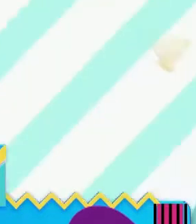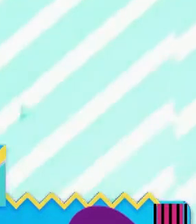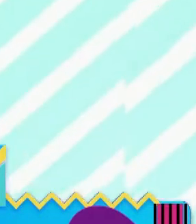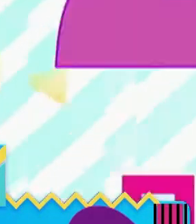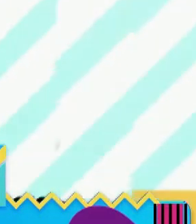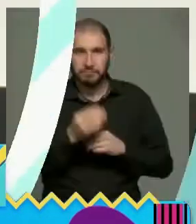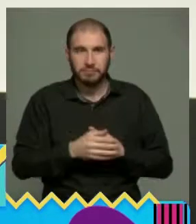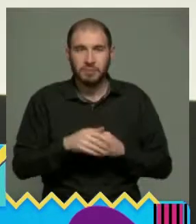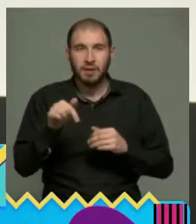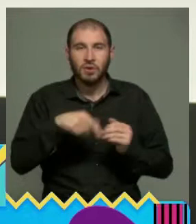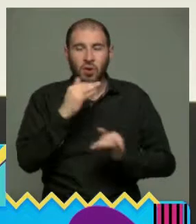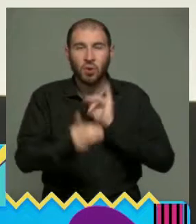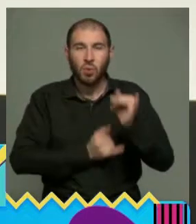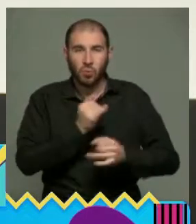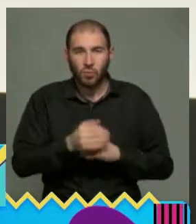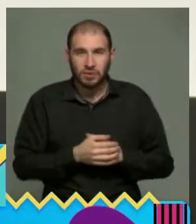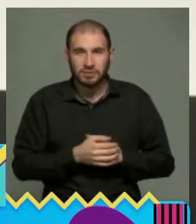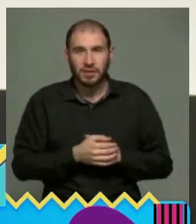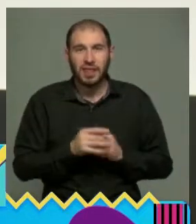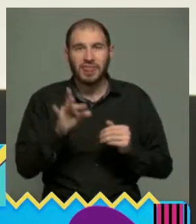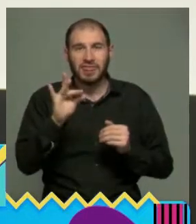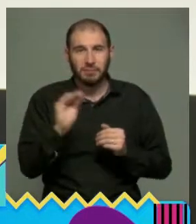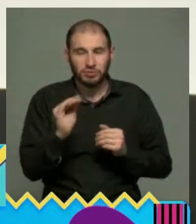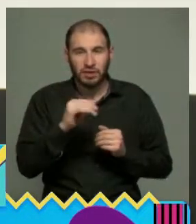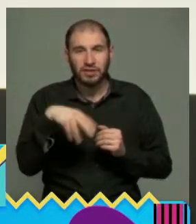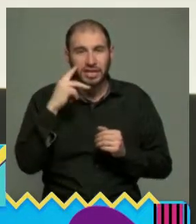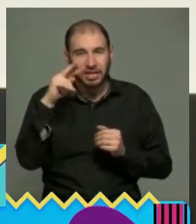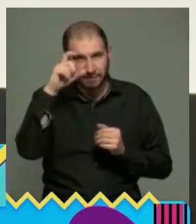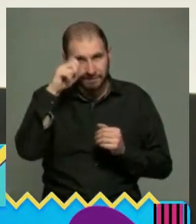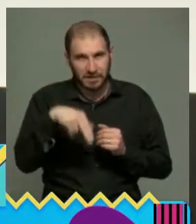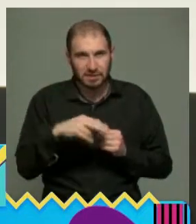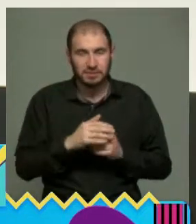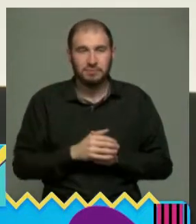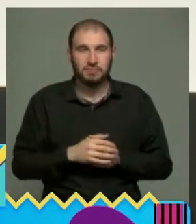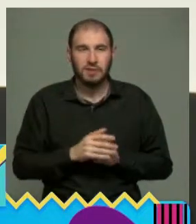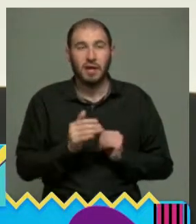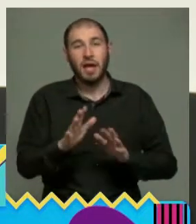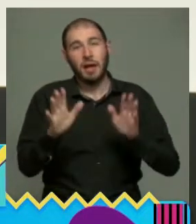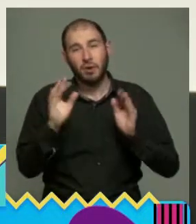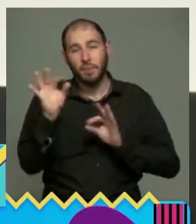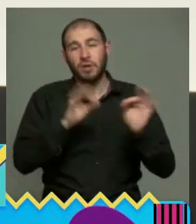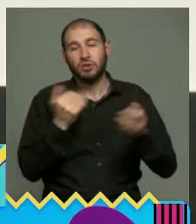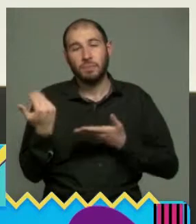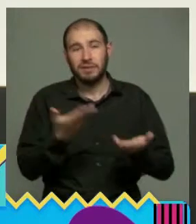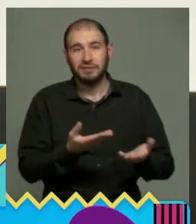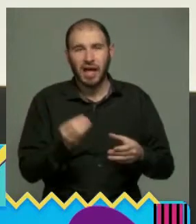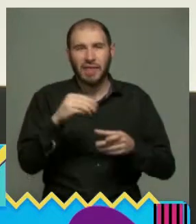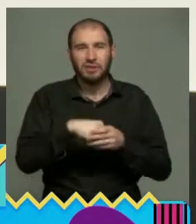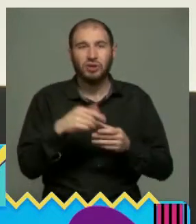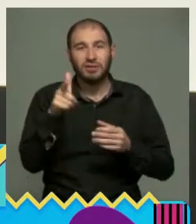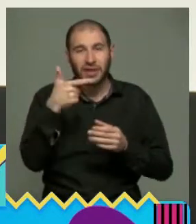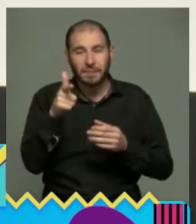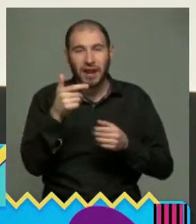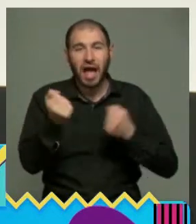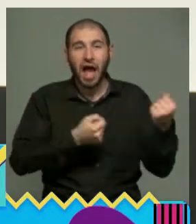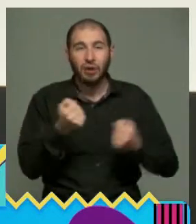Mendoza, mencionaba justamente el diputado Marcos Niven la posibilidad, o por lo menos presentó un proyecto de incluir cámaras en